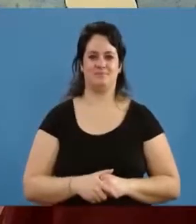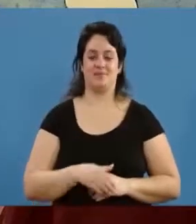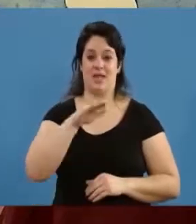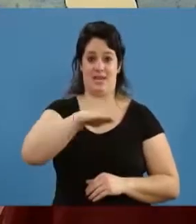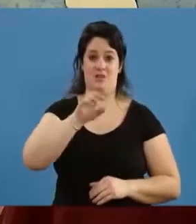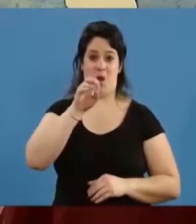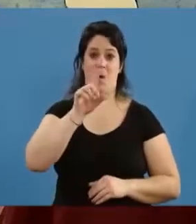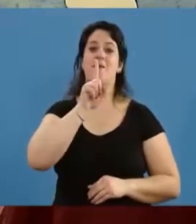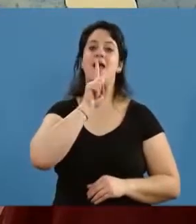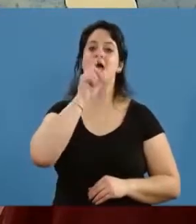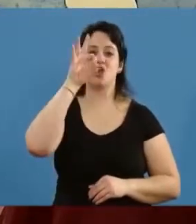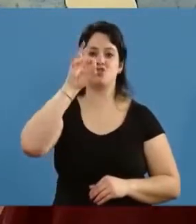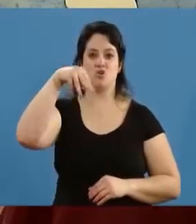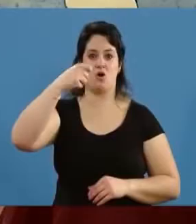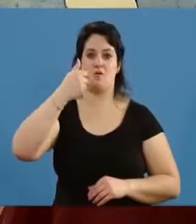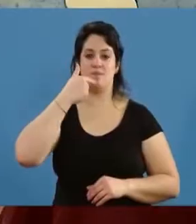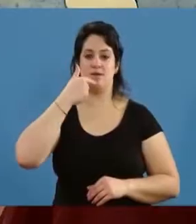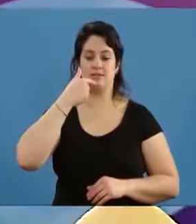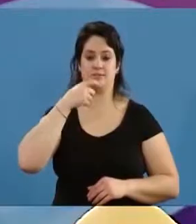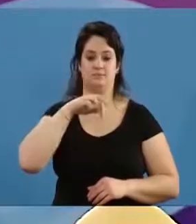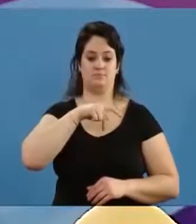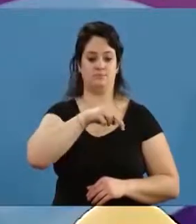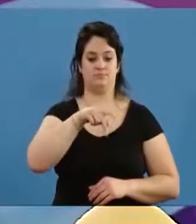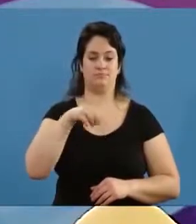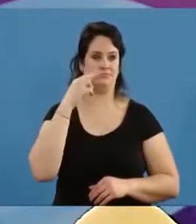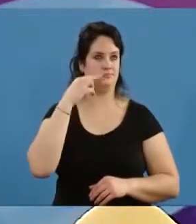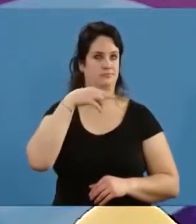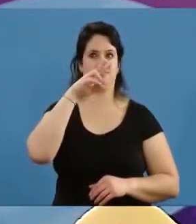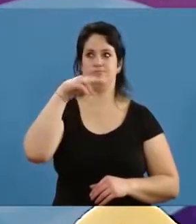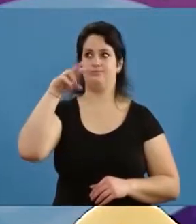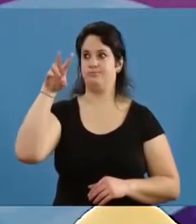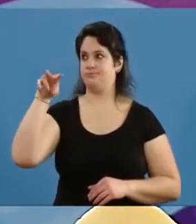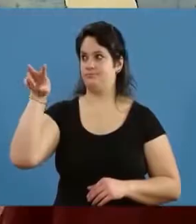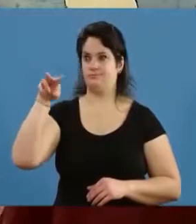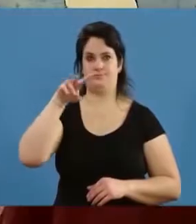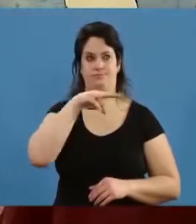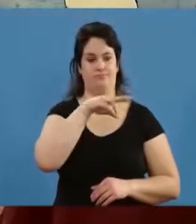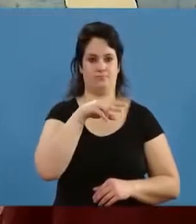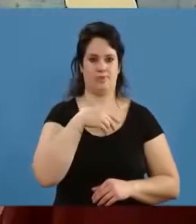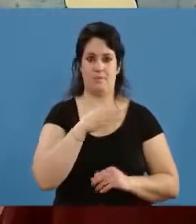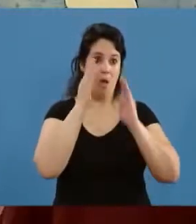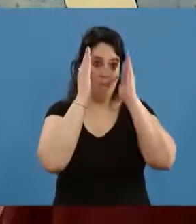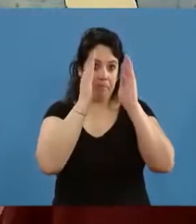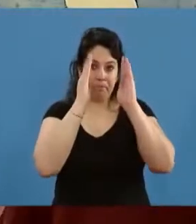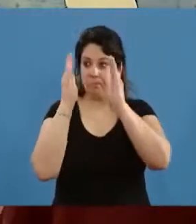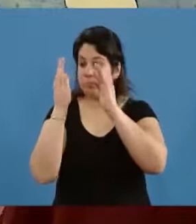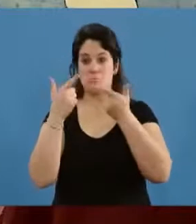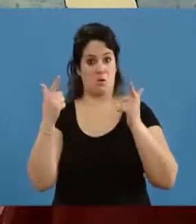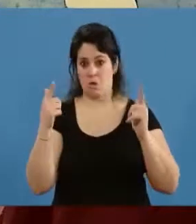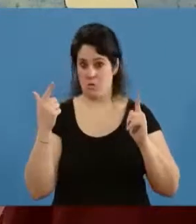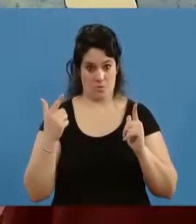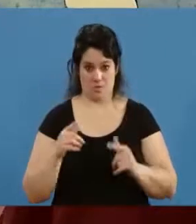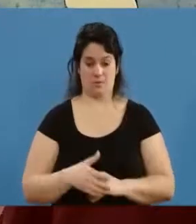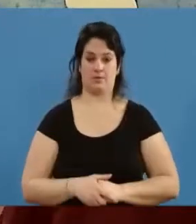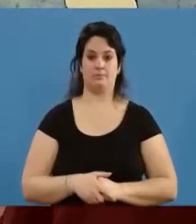Tomás caminaba distraído. Tomás caminaba distraído. Sin prestar atención. Sin